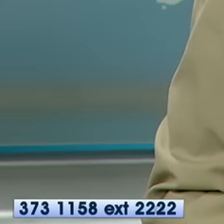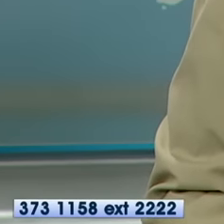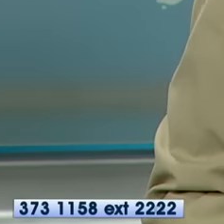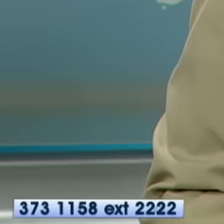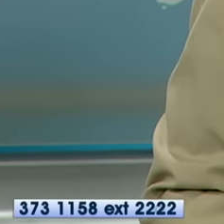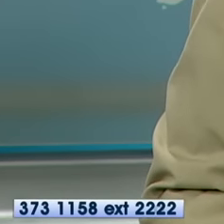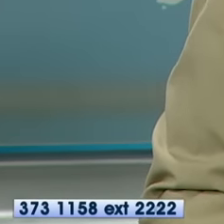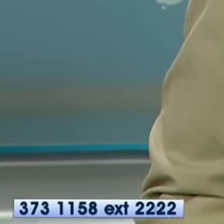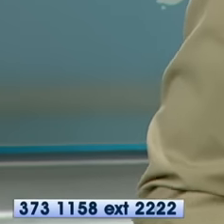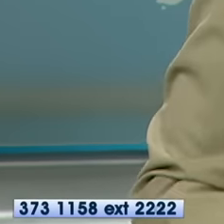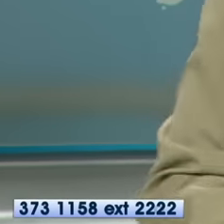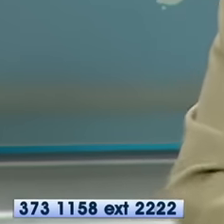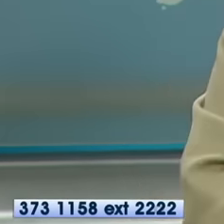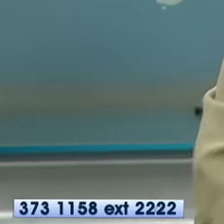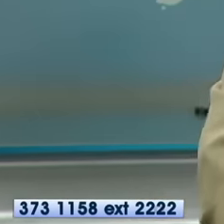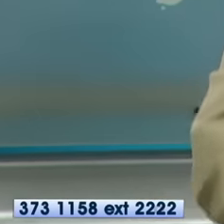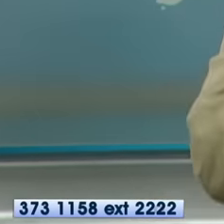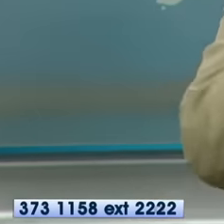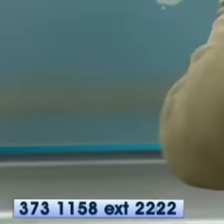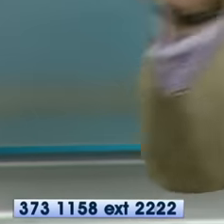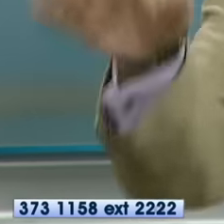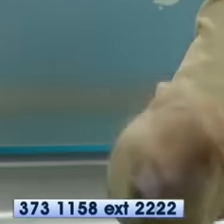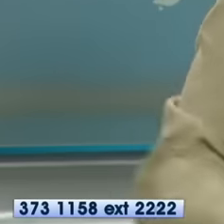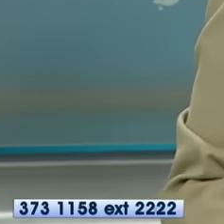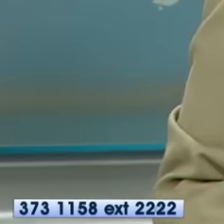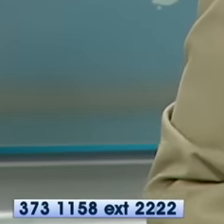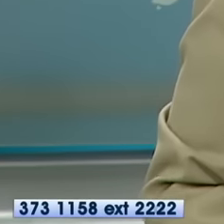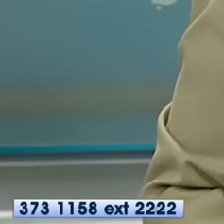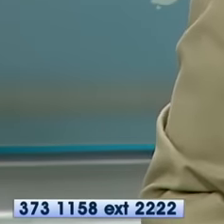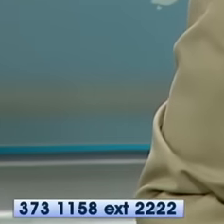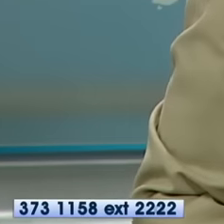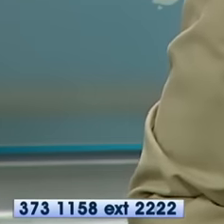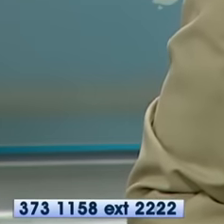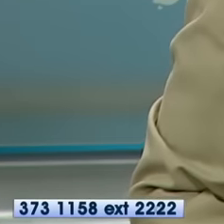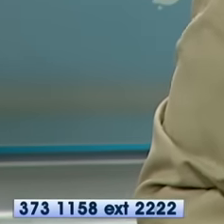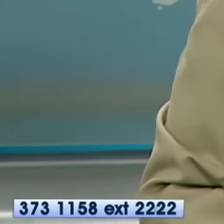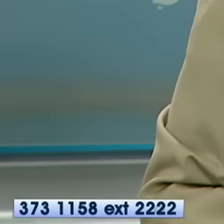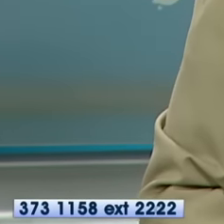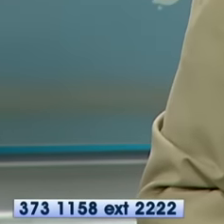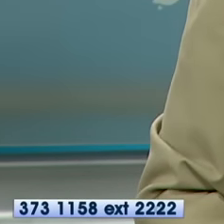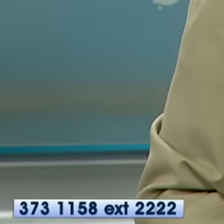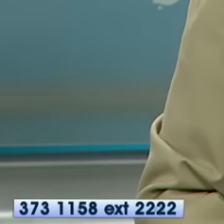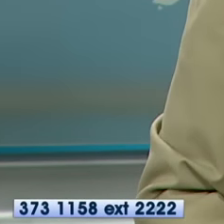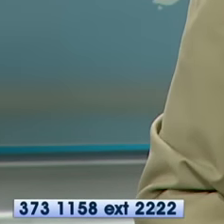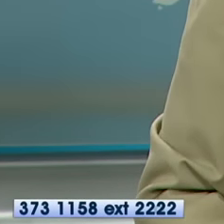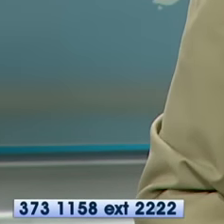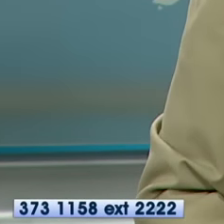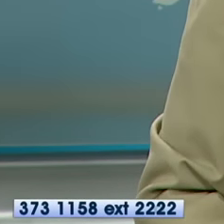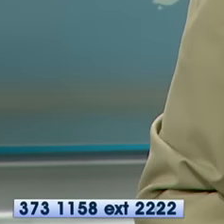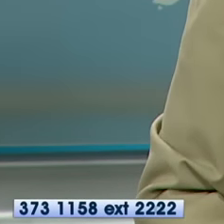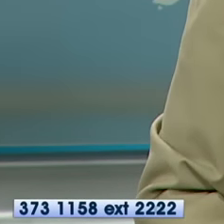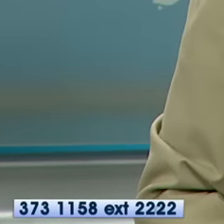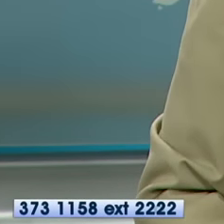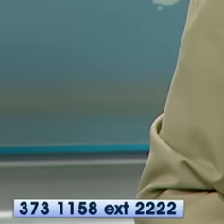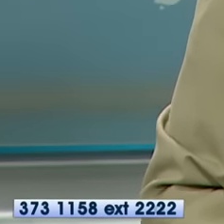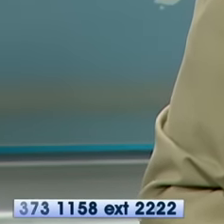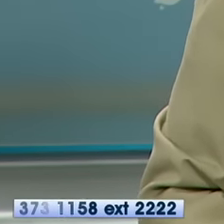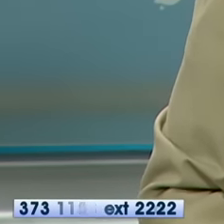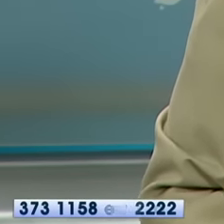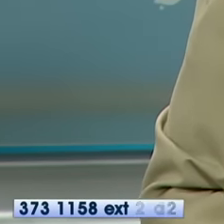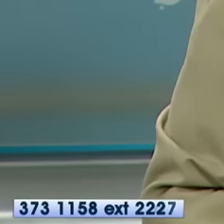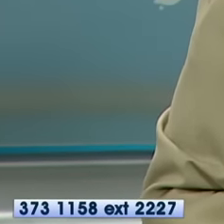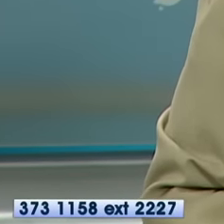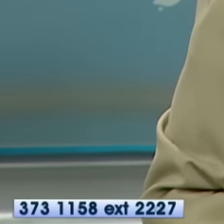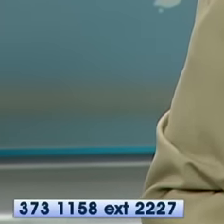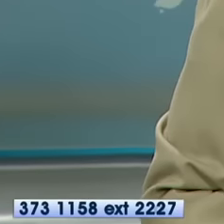Felipao, ¿no? Así es. Mañana, Día de Reyes. Bueno, las roscas están a la disposición. Anda la rosca que juega el Pepo por todos los lados, Felipao. Baratas, ¿ah? ¿Eh? En algunos sitios